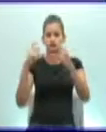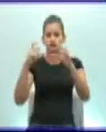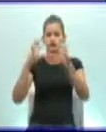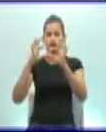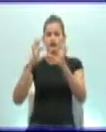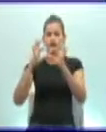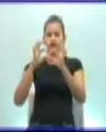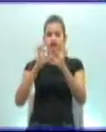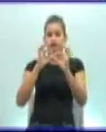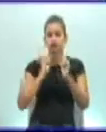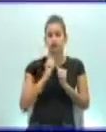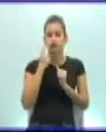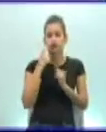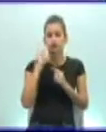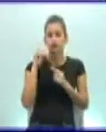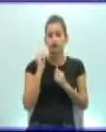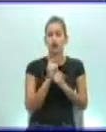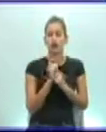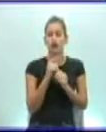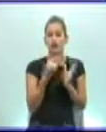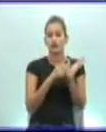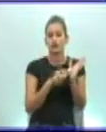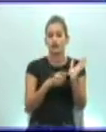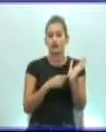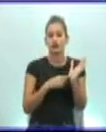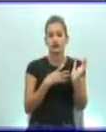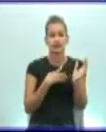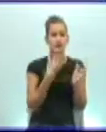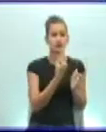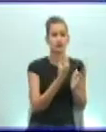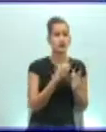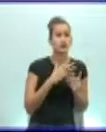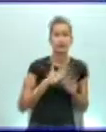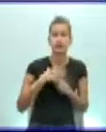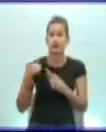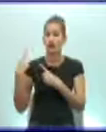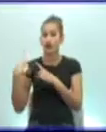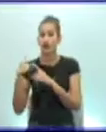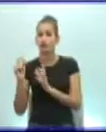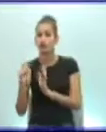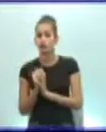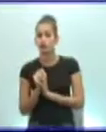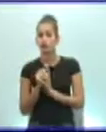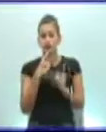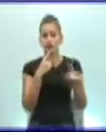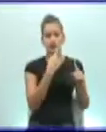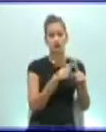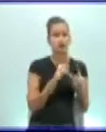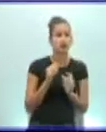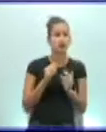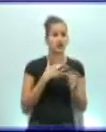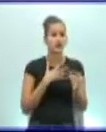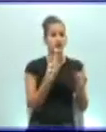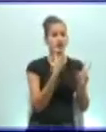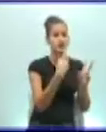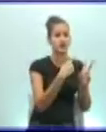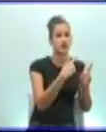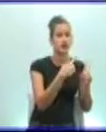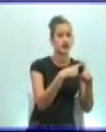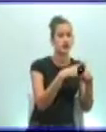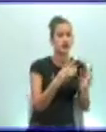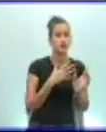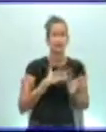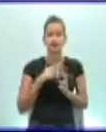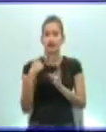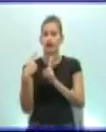los elementos que pertenecen a un conjunto y pertenecen al otro conjunto. Ahí se los estoy mostrando. serían los elementos comunes. Se lo estoy mostrando en